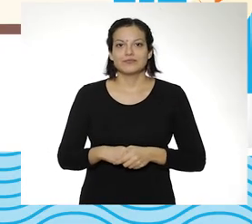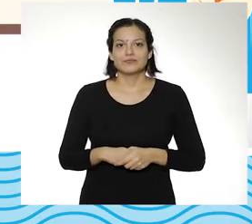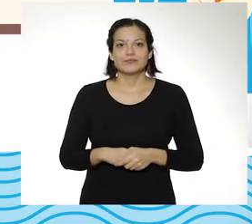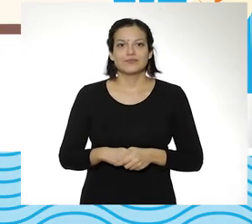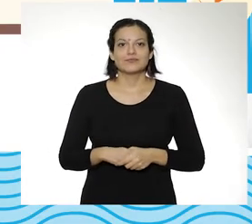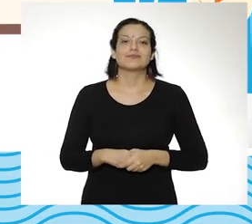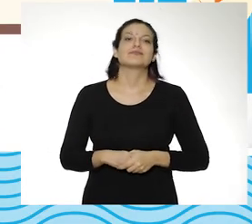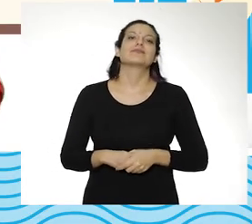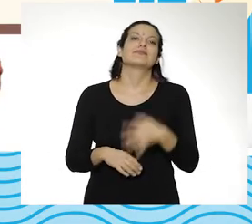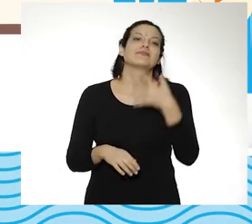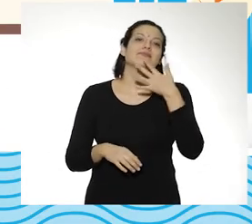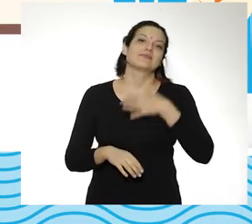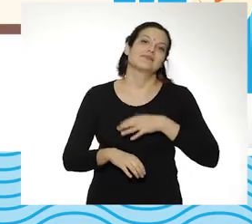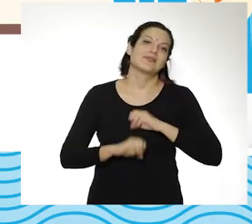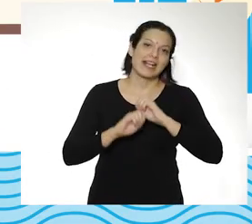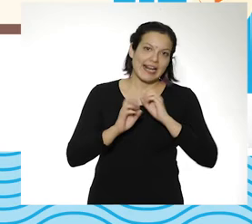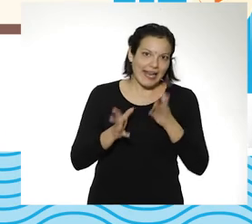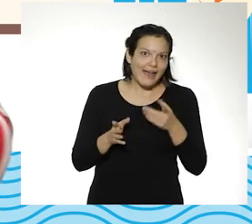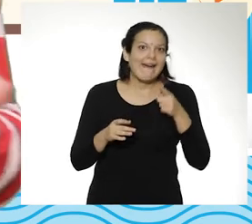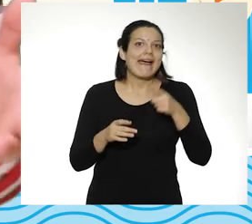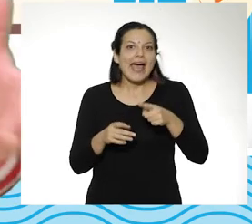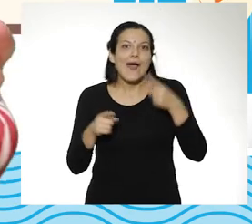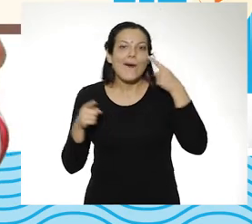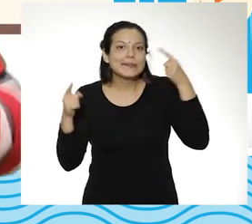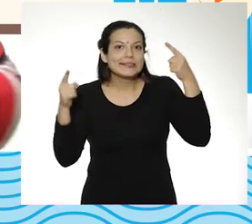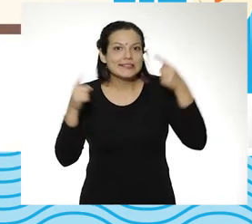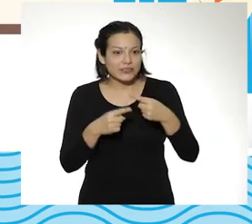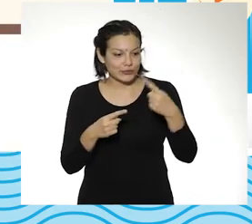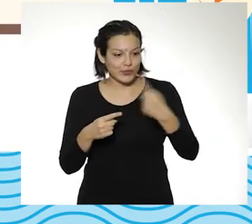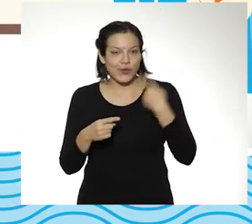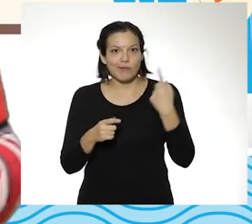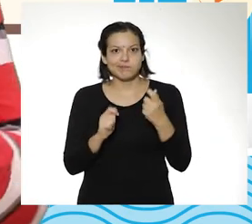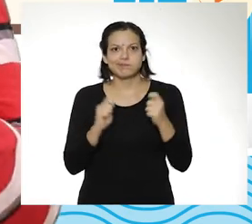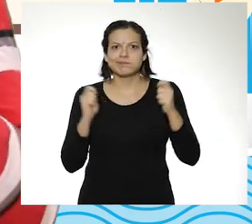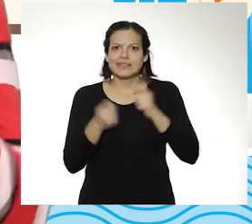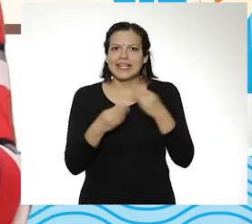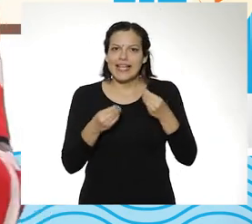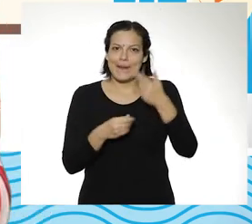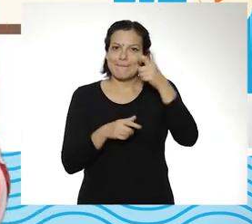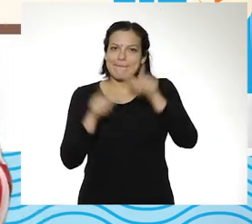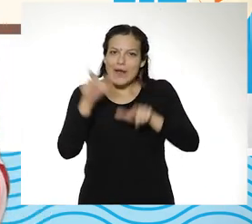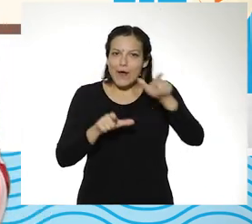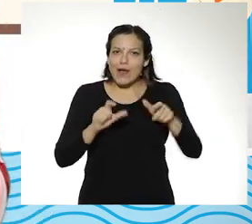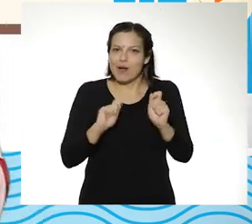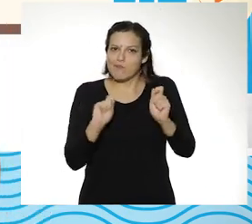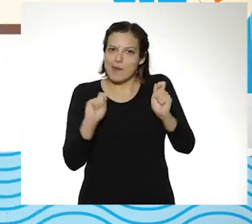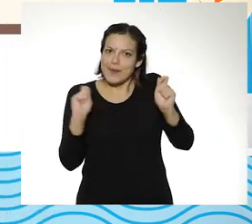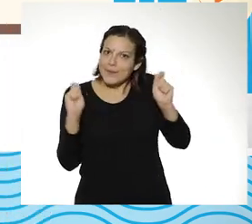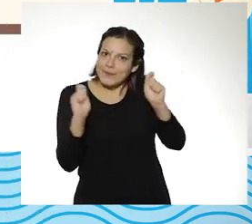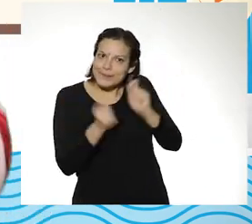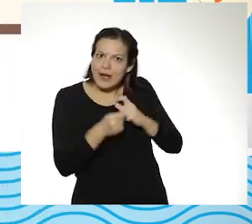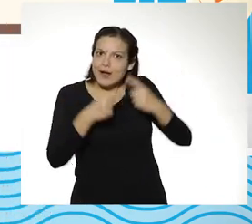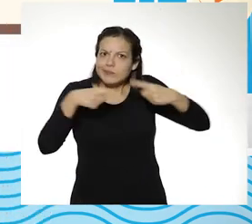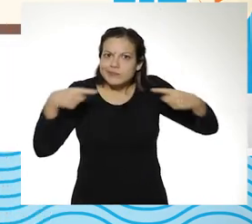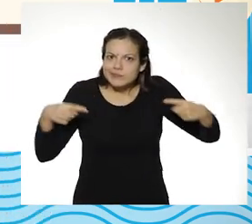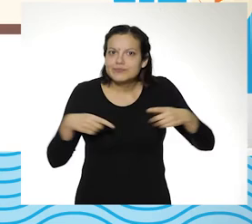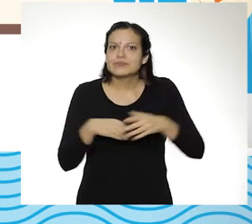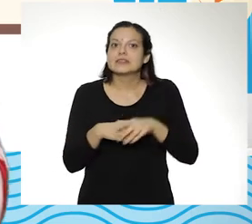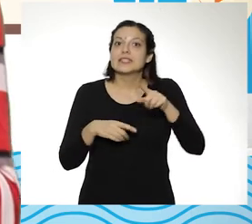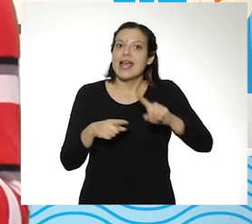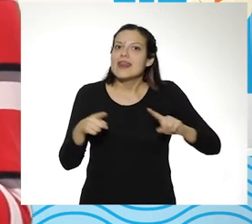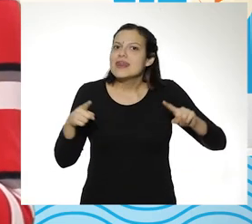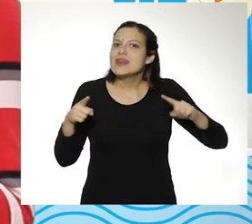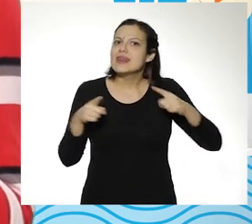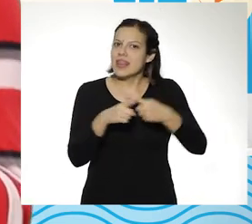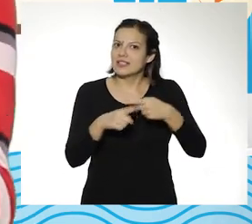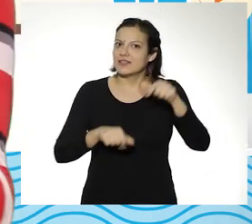Claro, porque esa es la idea, la de convertirnos en creadores, en transformadores. Y ese es el desafío que nos propone